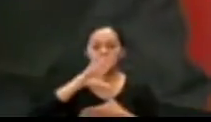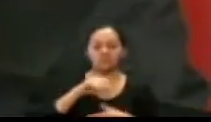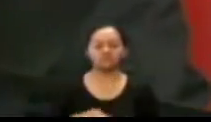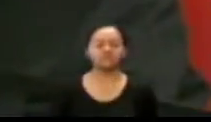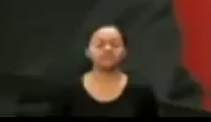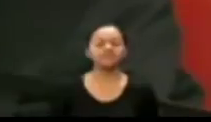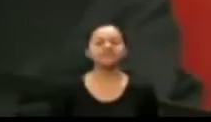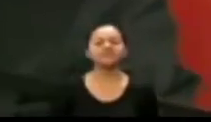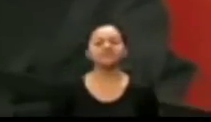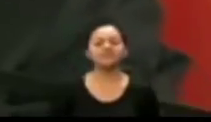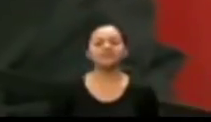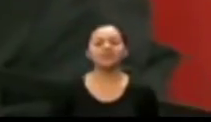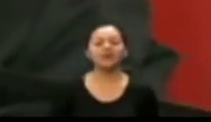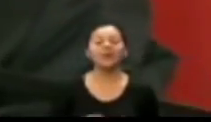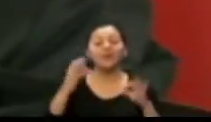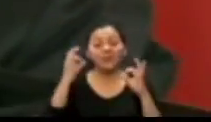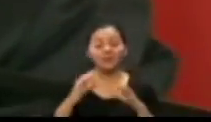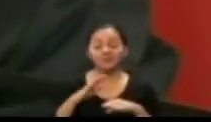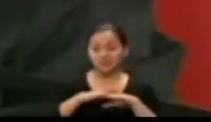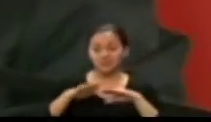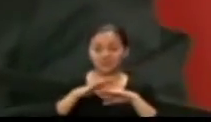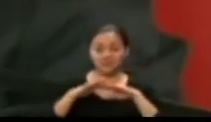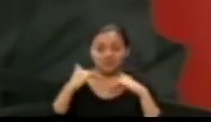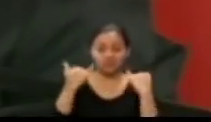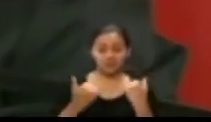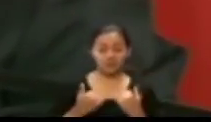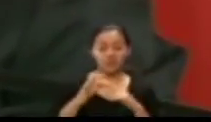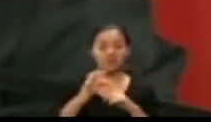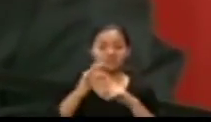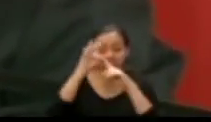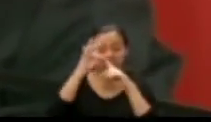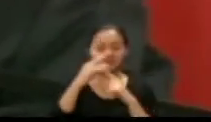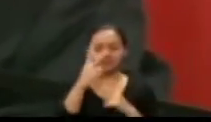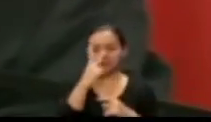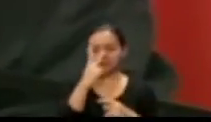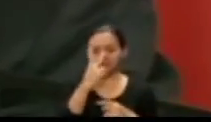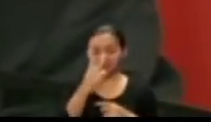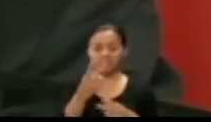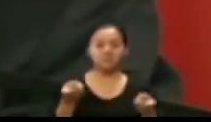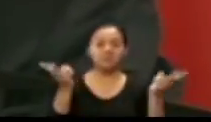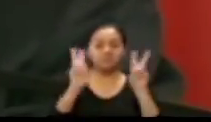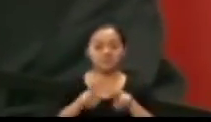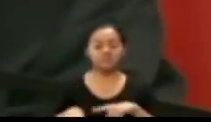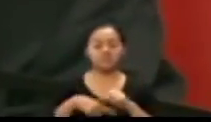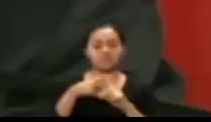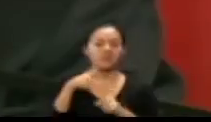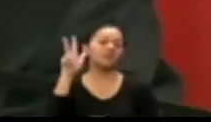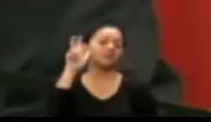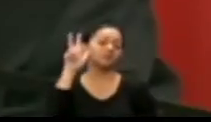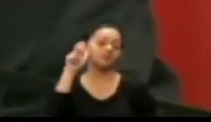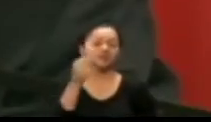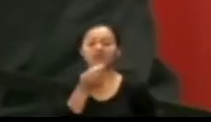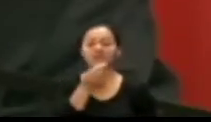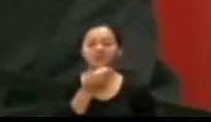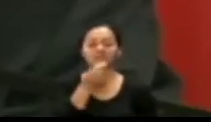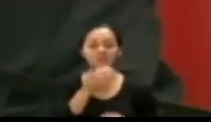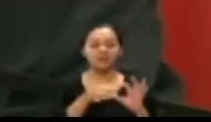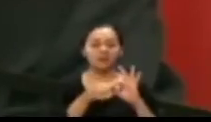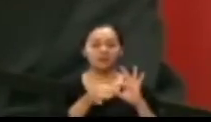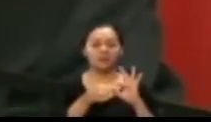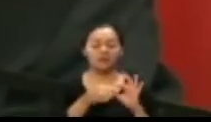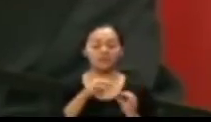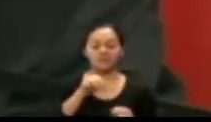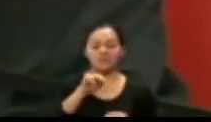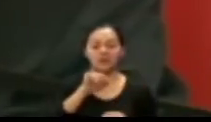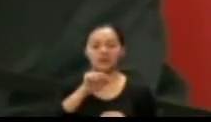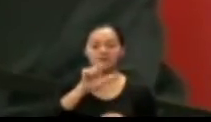propósito de estos invitados especiales que vamos a tener, queremos invitarles a mirar y también a escuchar una entrevista de nuestra compañera Mariel Vélez